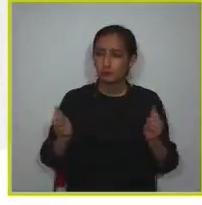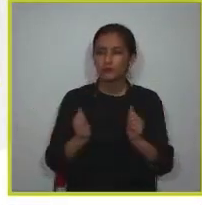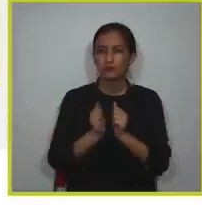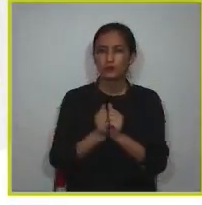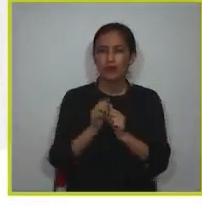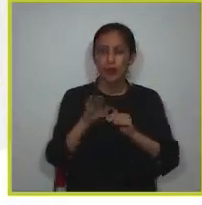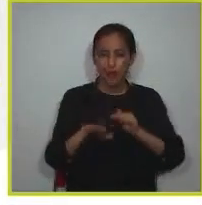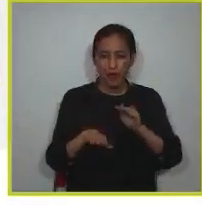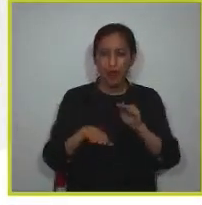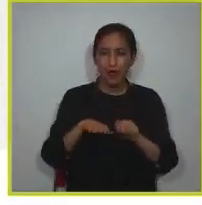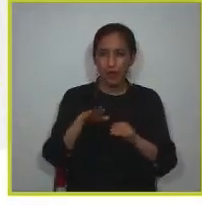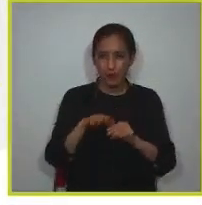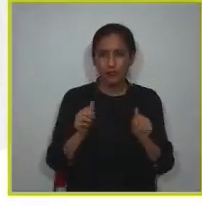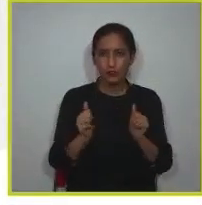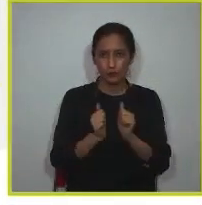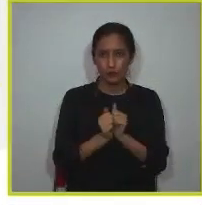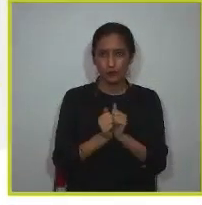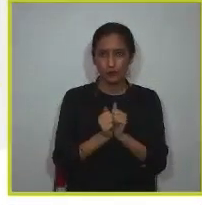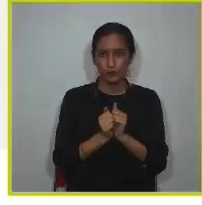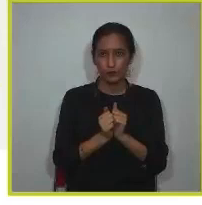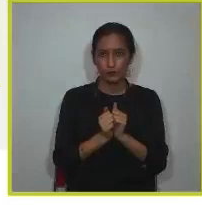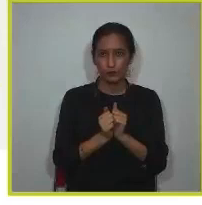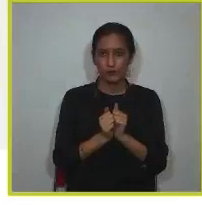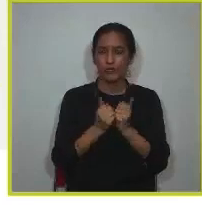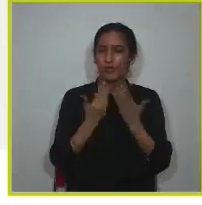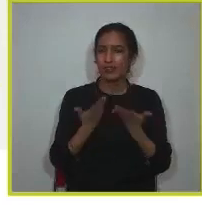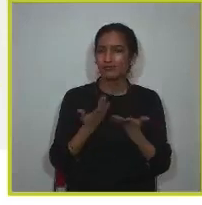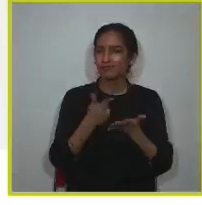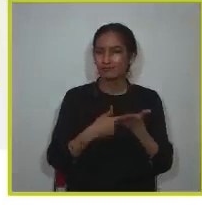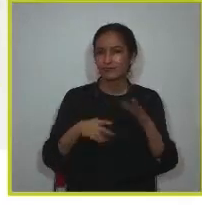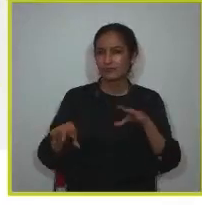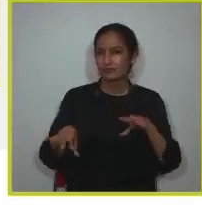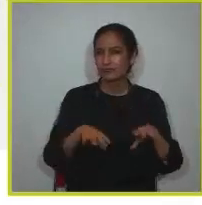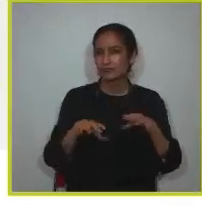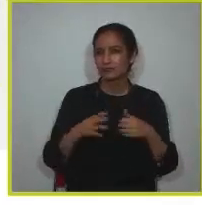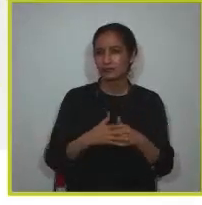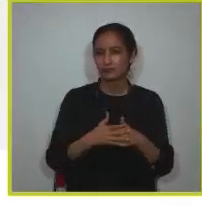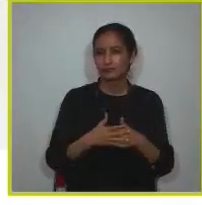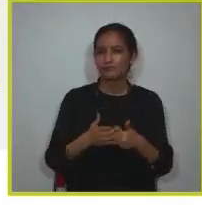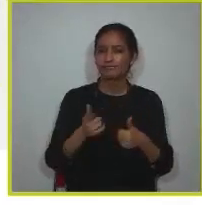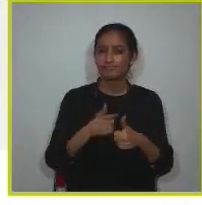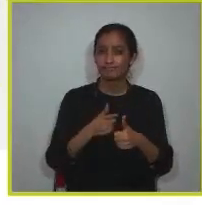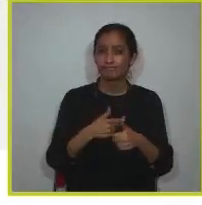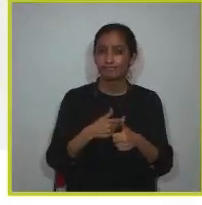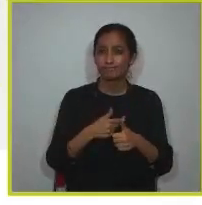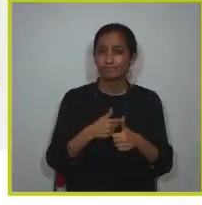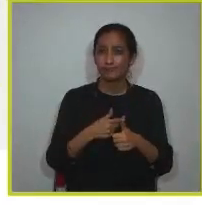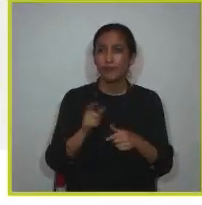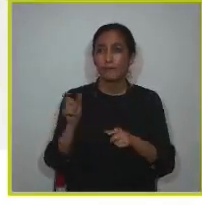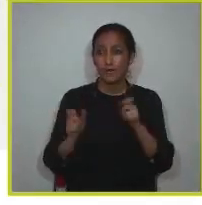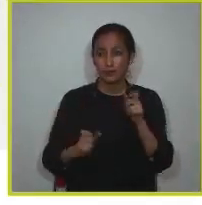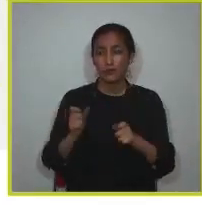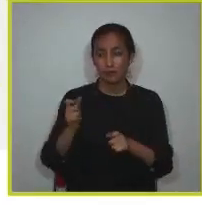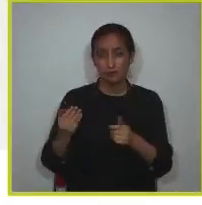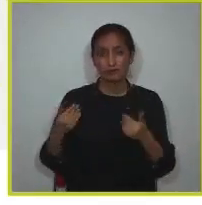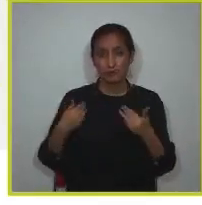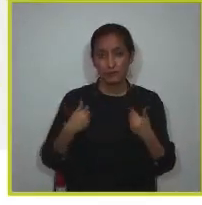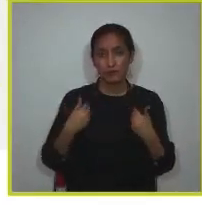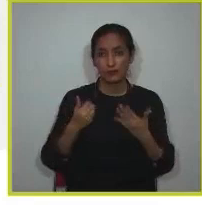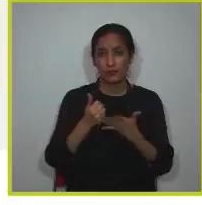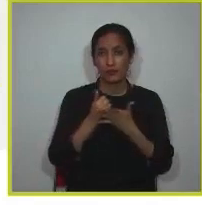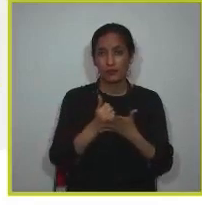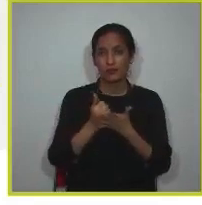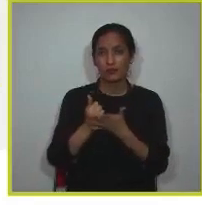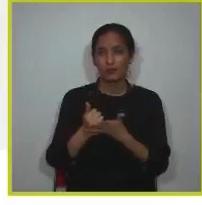los primeros pasos para ir juntos y esto que implicaba implicaba pues un mecanismo de participación ciudadana Por qué